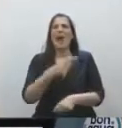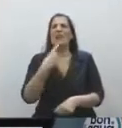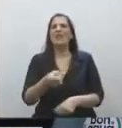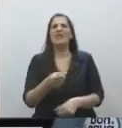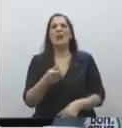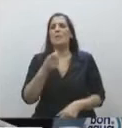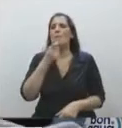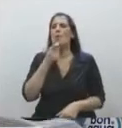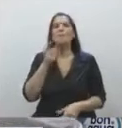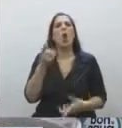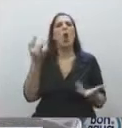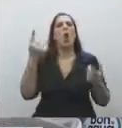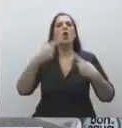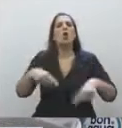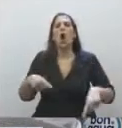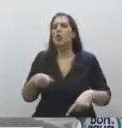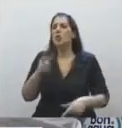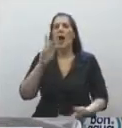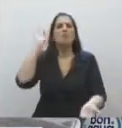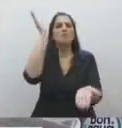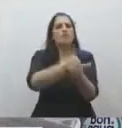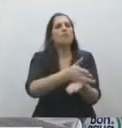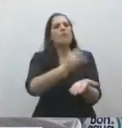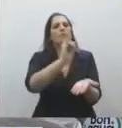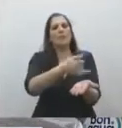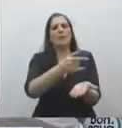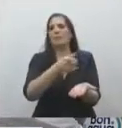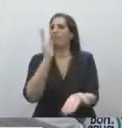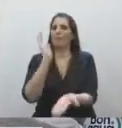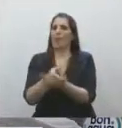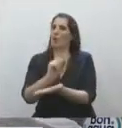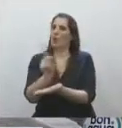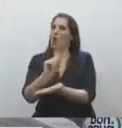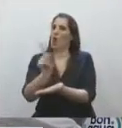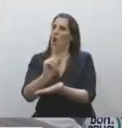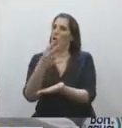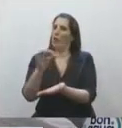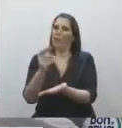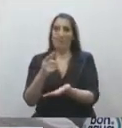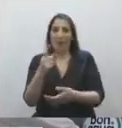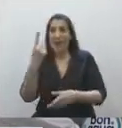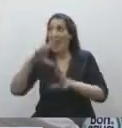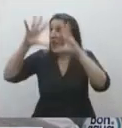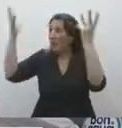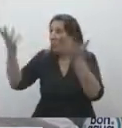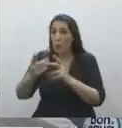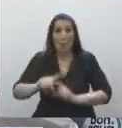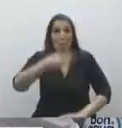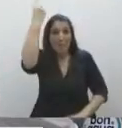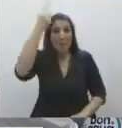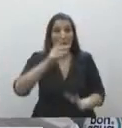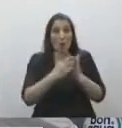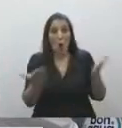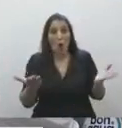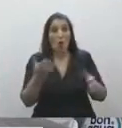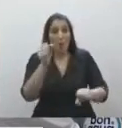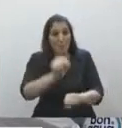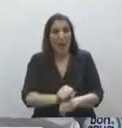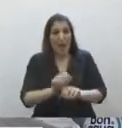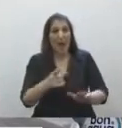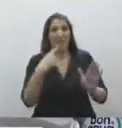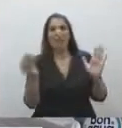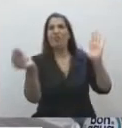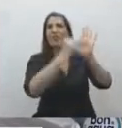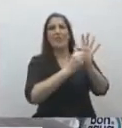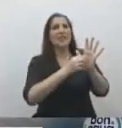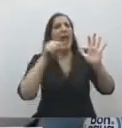protagonismo de la gente en todo el país, en toda la Argentina. Y yo creo que después del 8 de agosto también hay un tema que ha entrado en la agenda y que no es menor. O sea, ¿cómo salimos de esto si